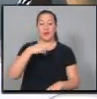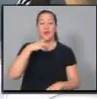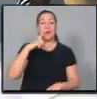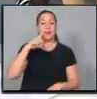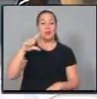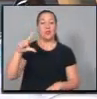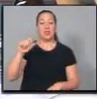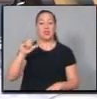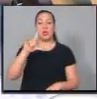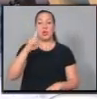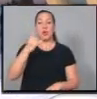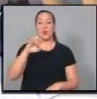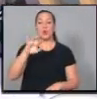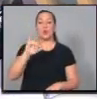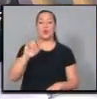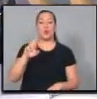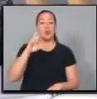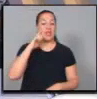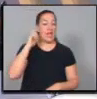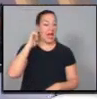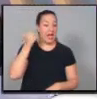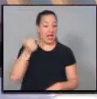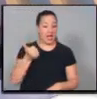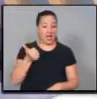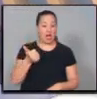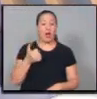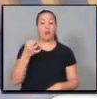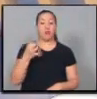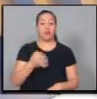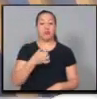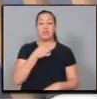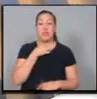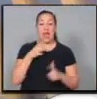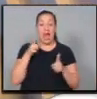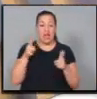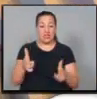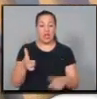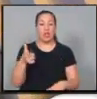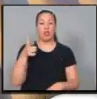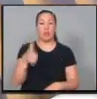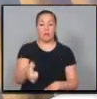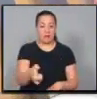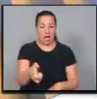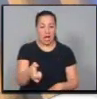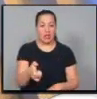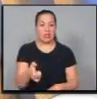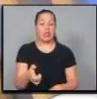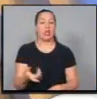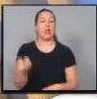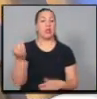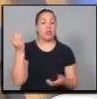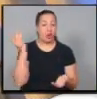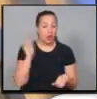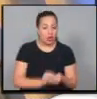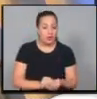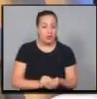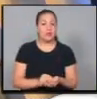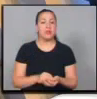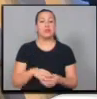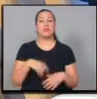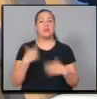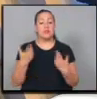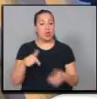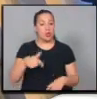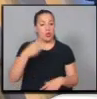Es tremendo, ¿no? En un intento de robo, un crimen. Otro más. Tremendo uh-huh. cómo terminó 2016 y cómo arrancó el